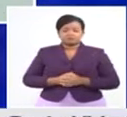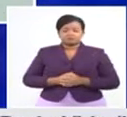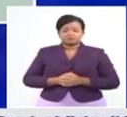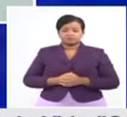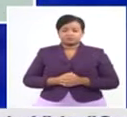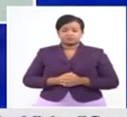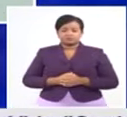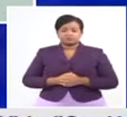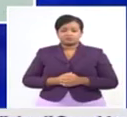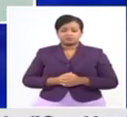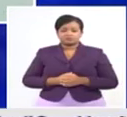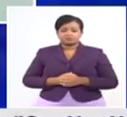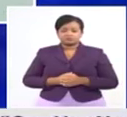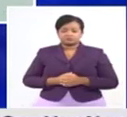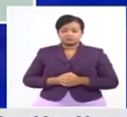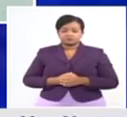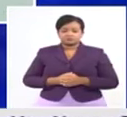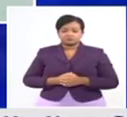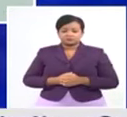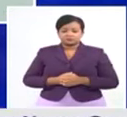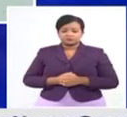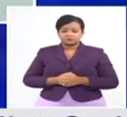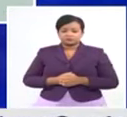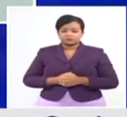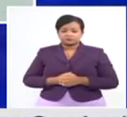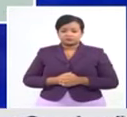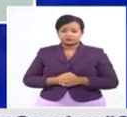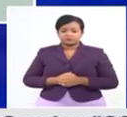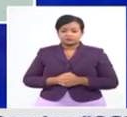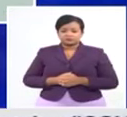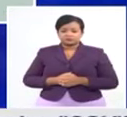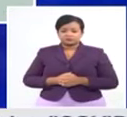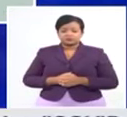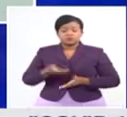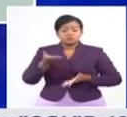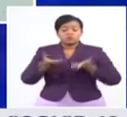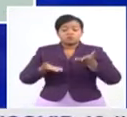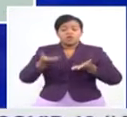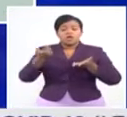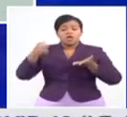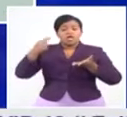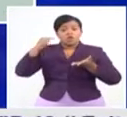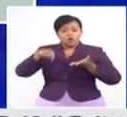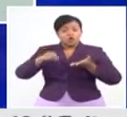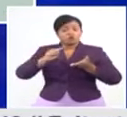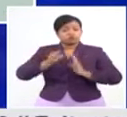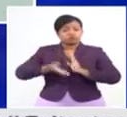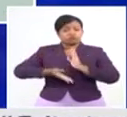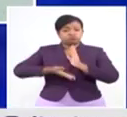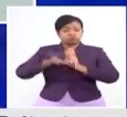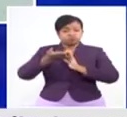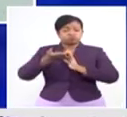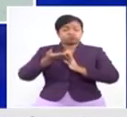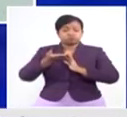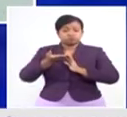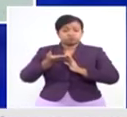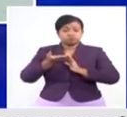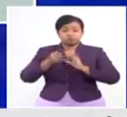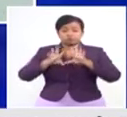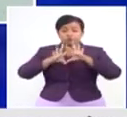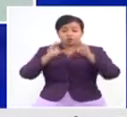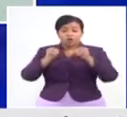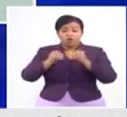de 535 casos autóctonos más en el día de hoy, en el día de ayer, que los diagnosticados el